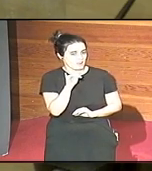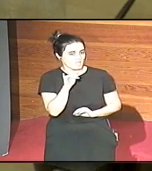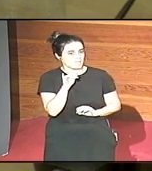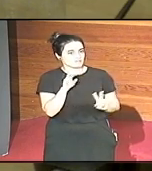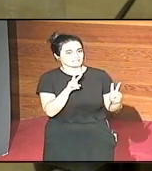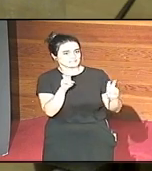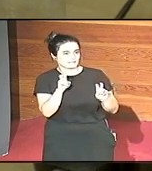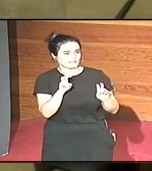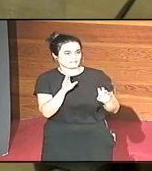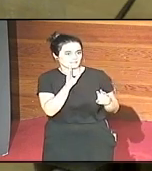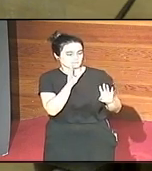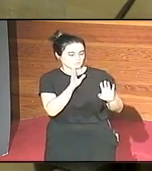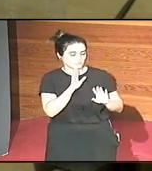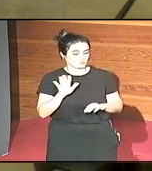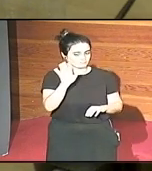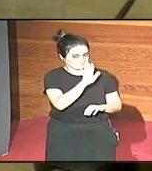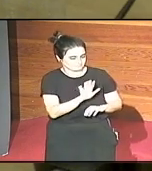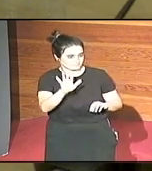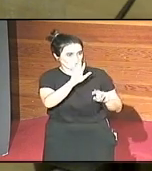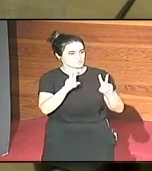de la nueva Rusia